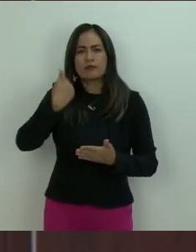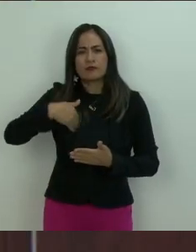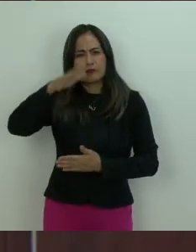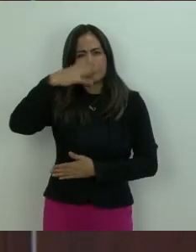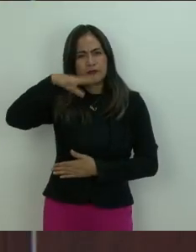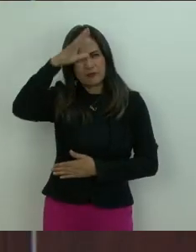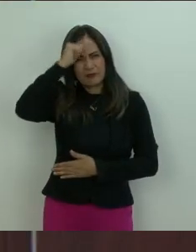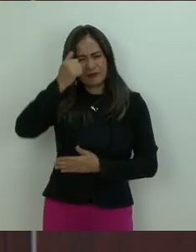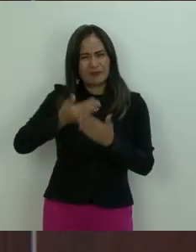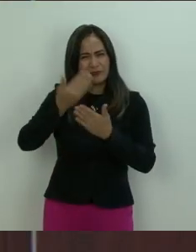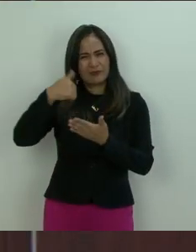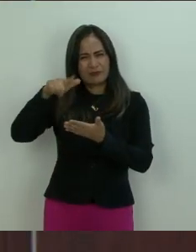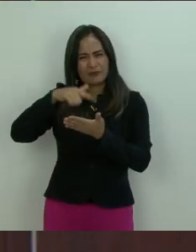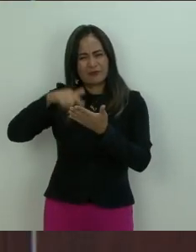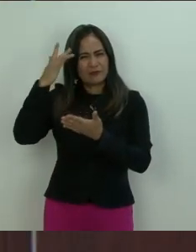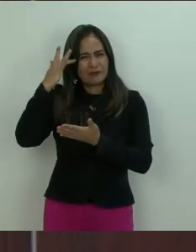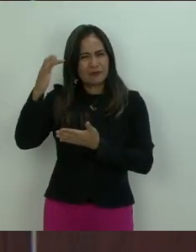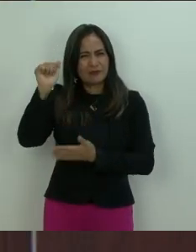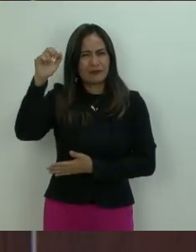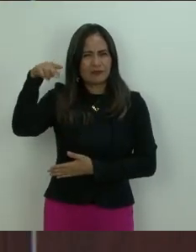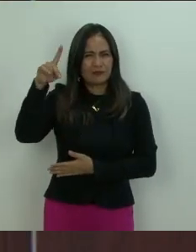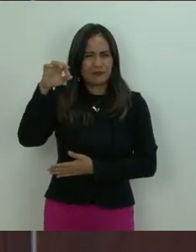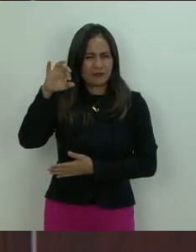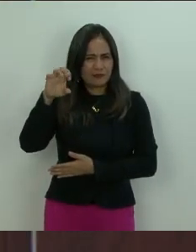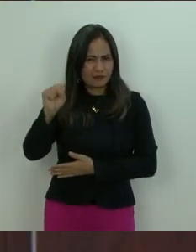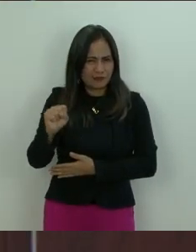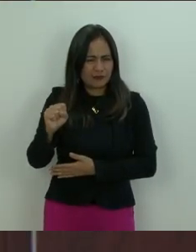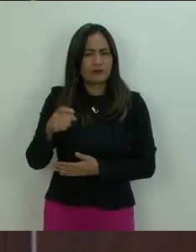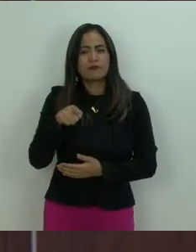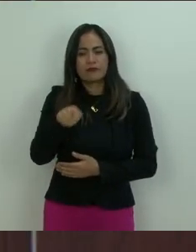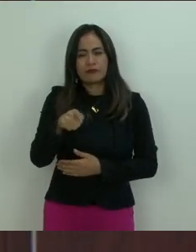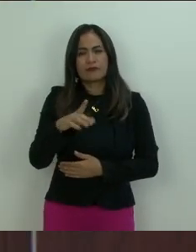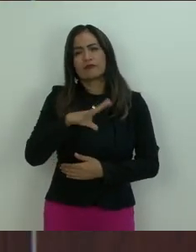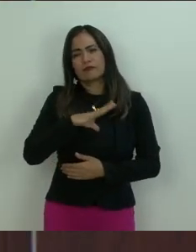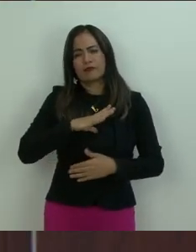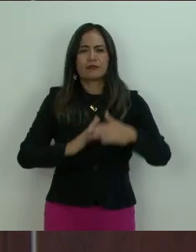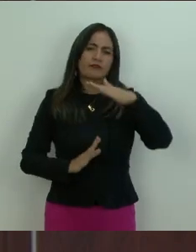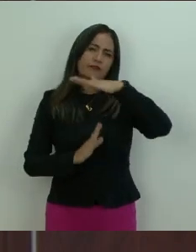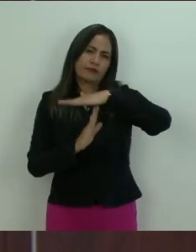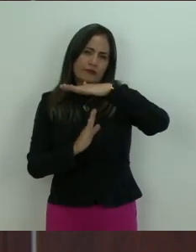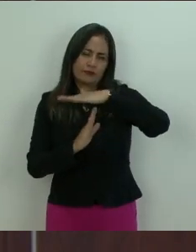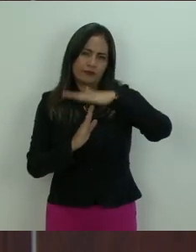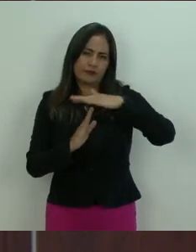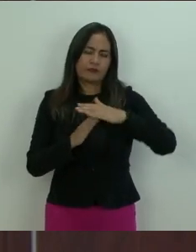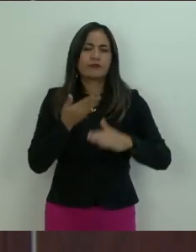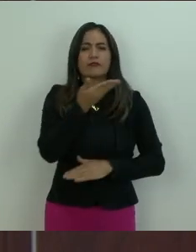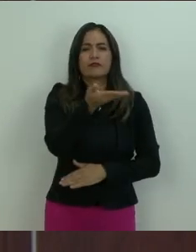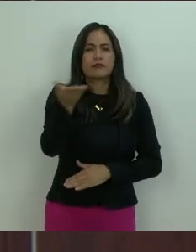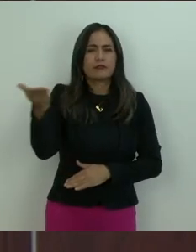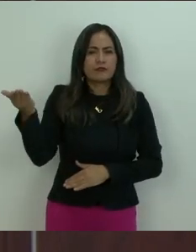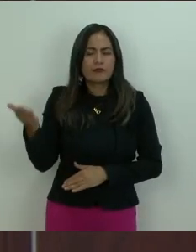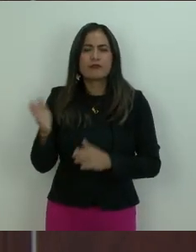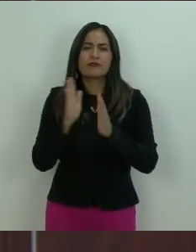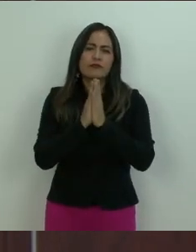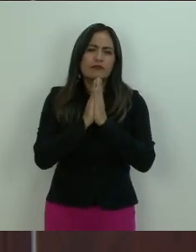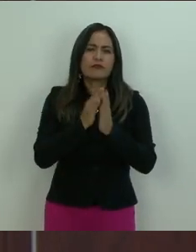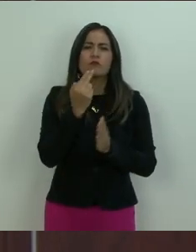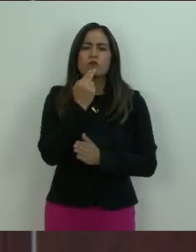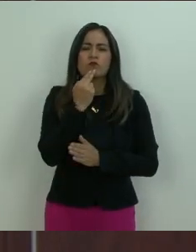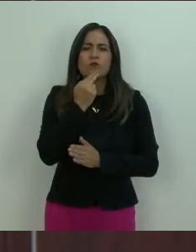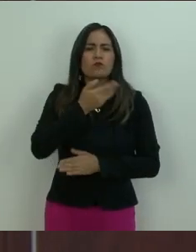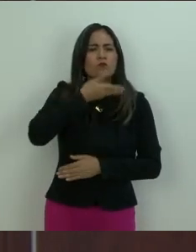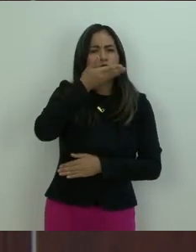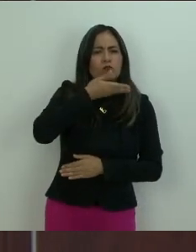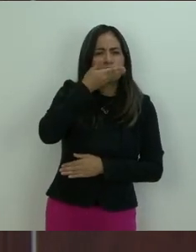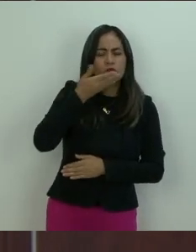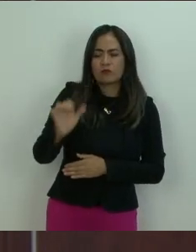Andrés Larraínzar, en donde había una mesa donde se pedía que se mantuvieran los usos y costumbres y